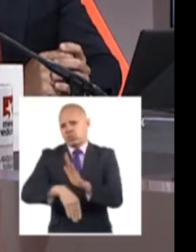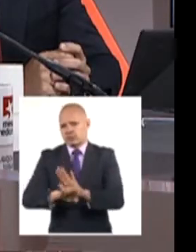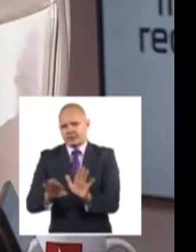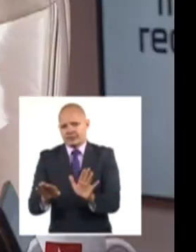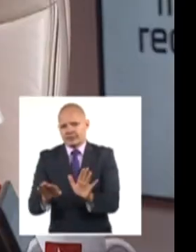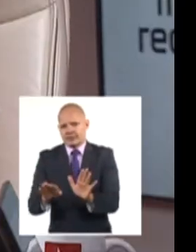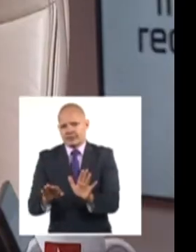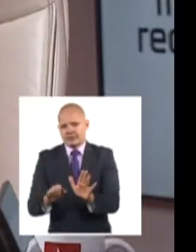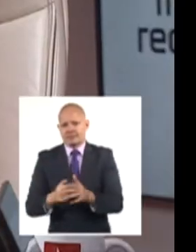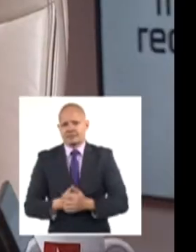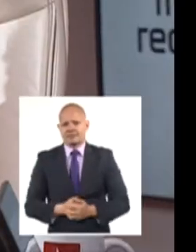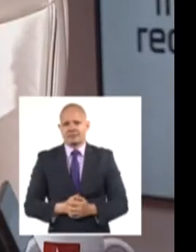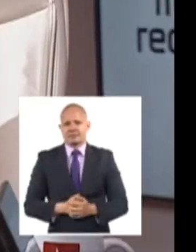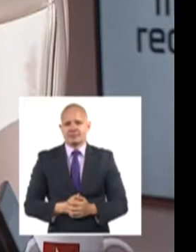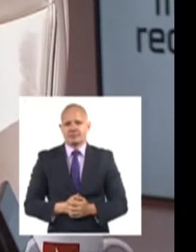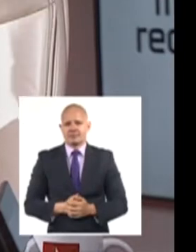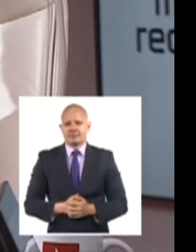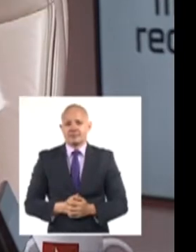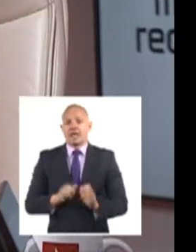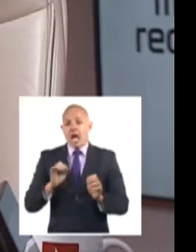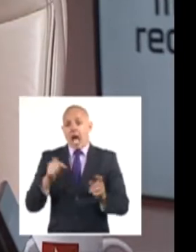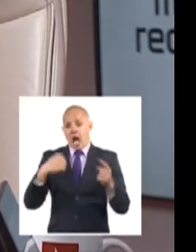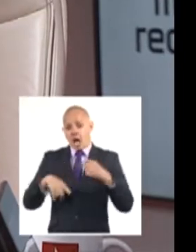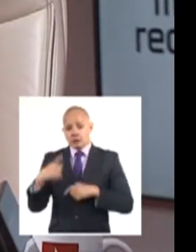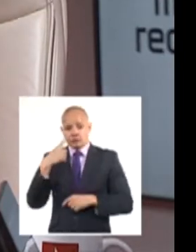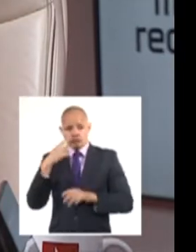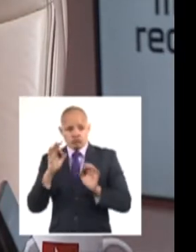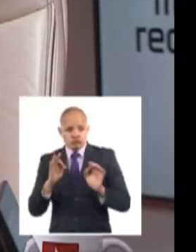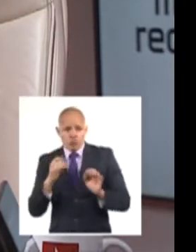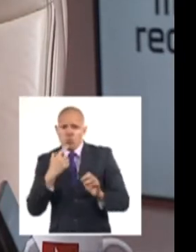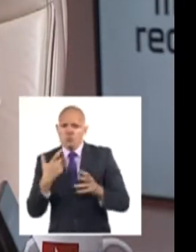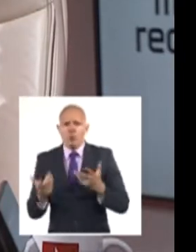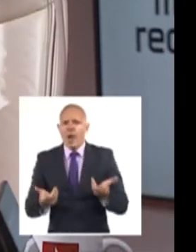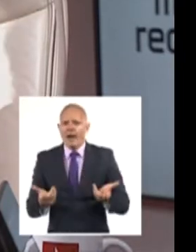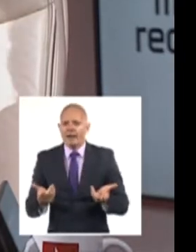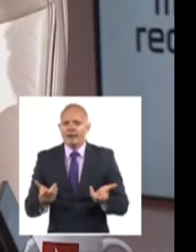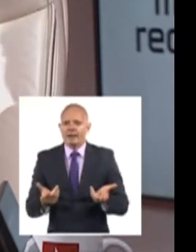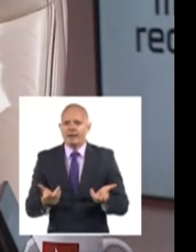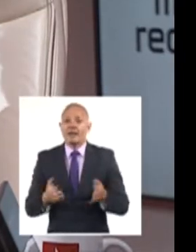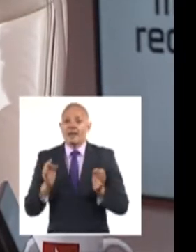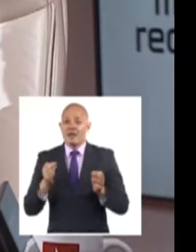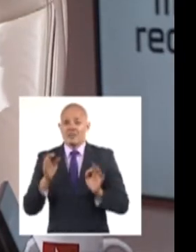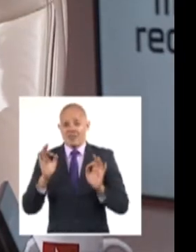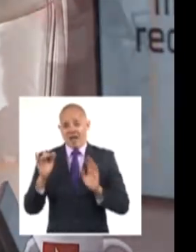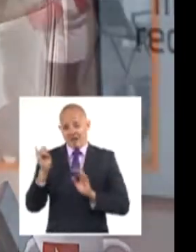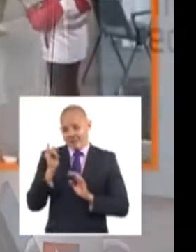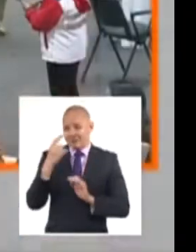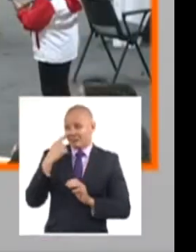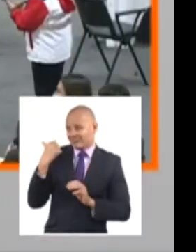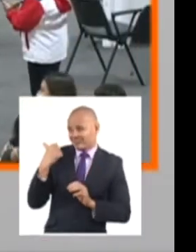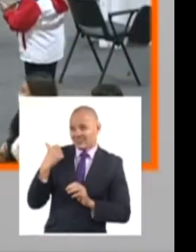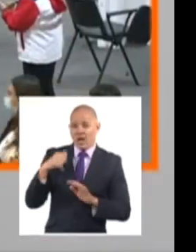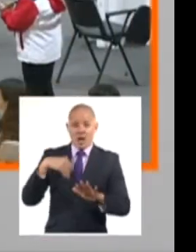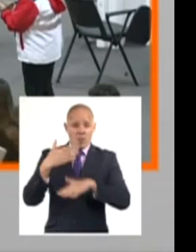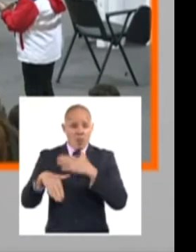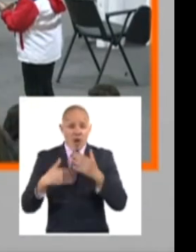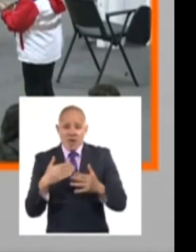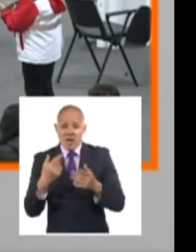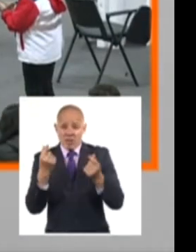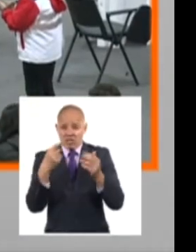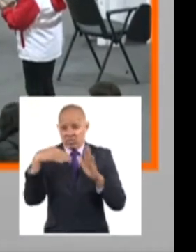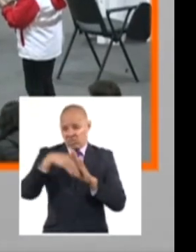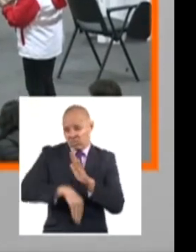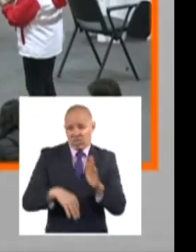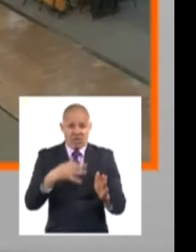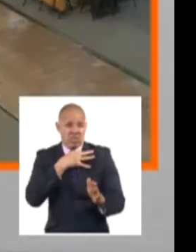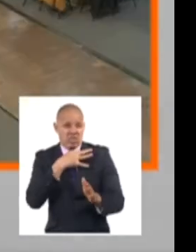política y que tiene mucho que ver efectivamente con todo este lastre económico y social que se ha incrementado en